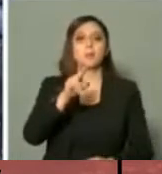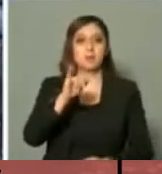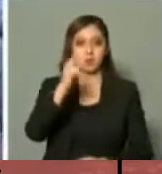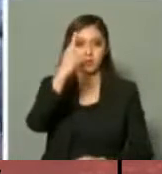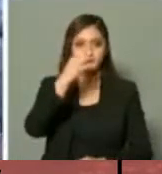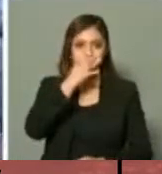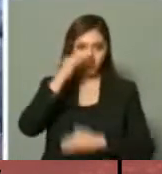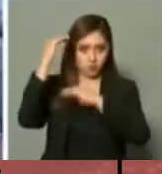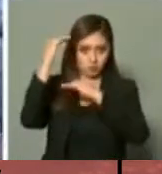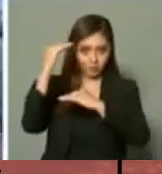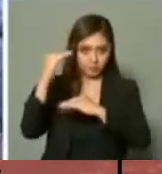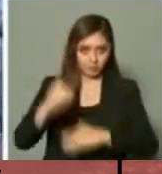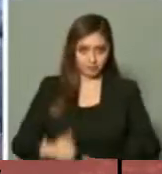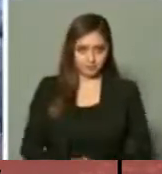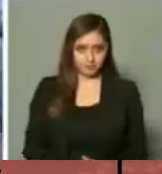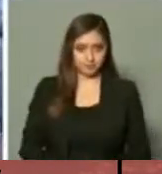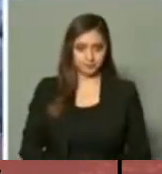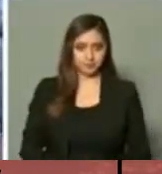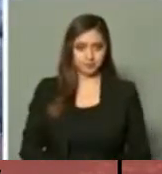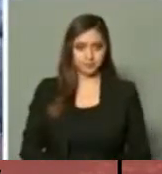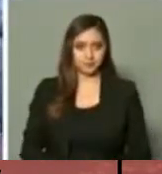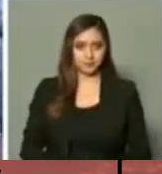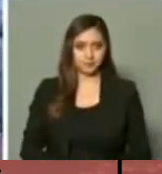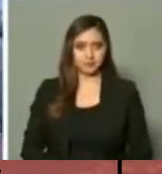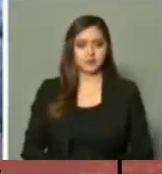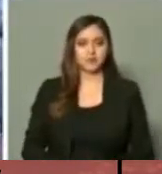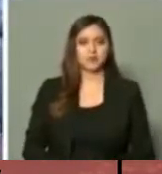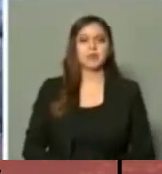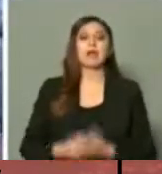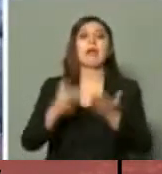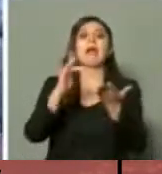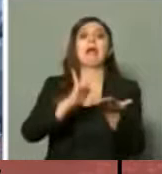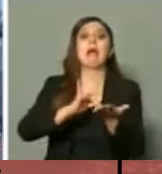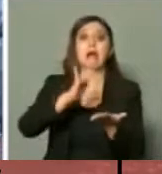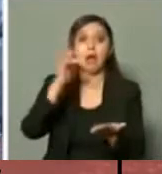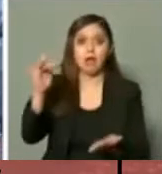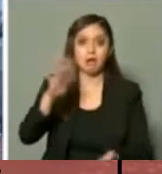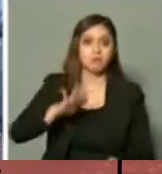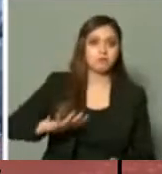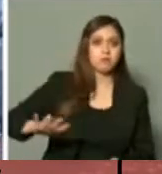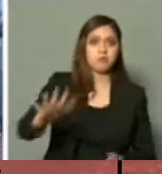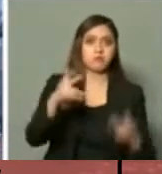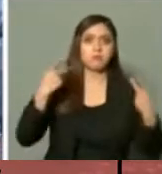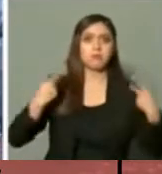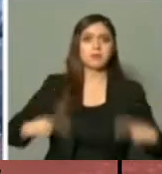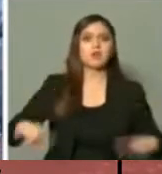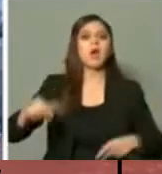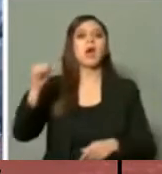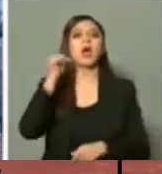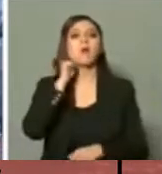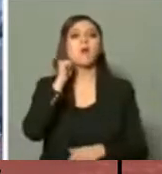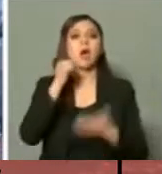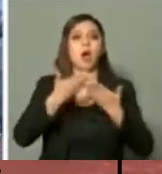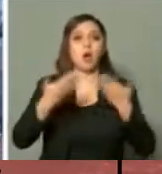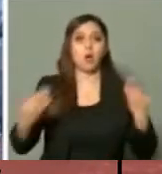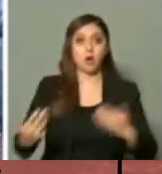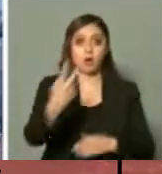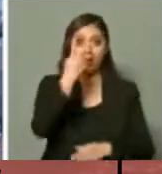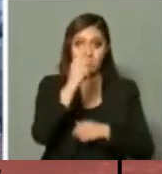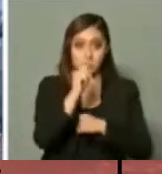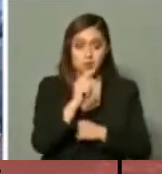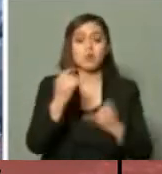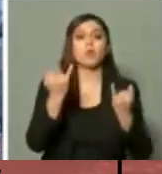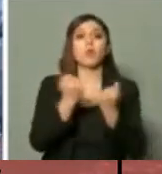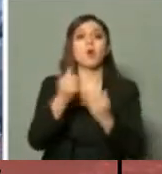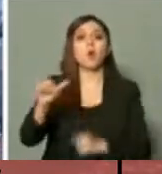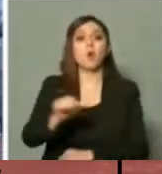adelante. Gracias. Antes que nada, quiero agradecerle a todos los compañeros de Azcapotzalco que nos están viendo, a todos los compañeros que han